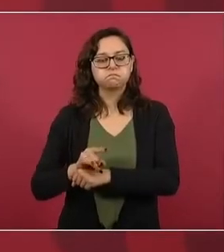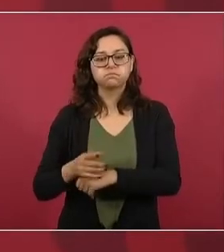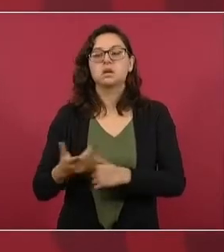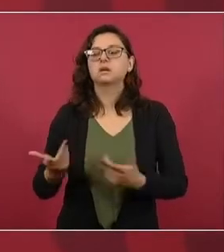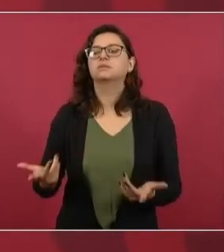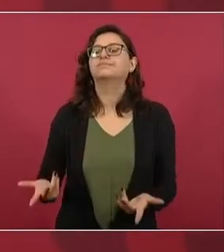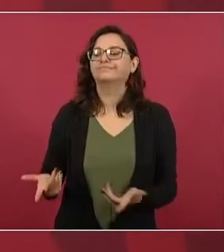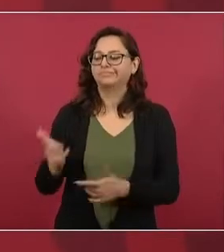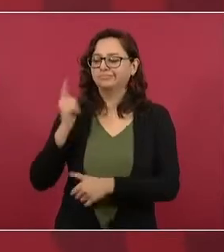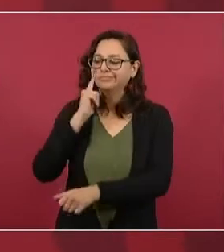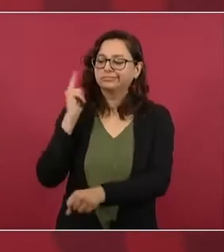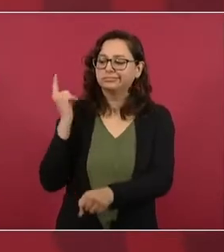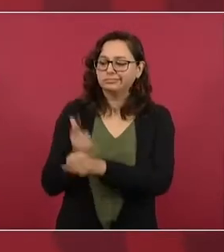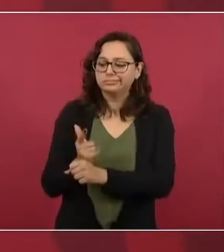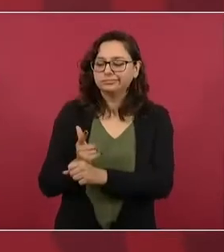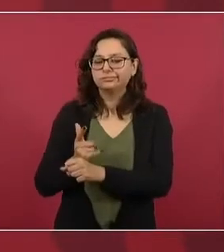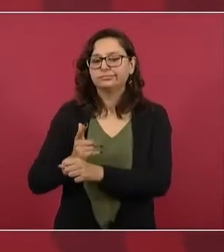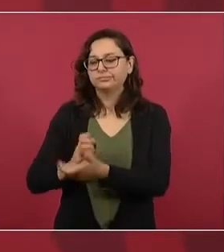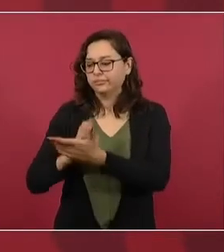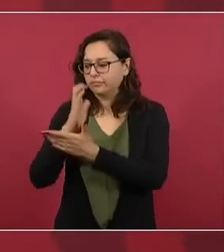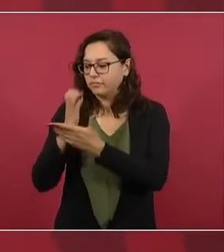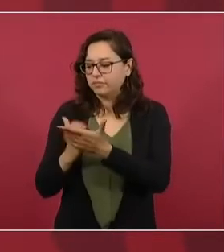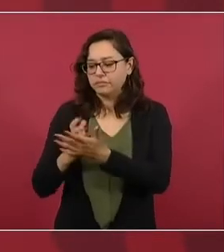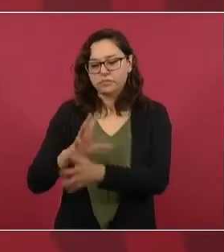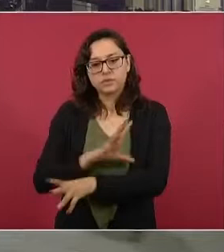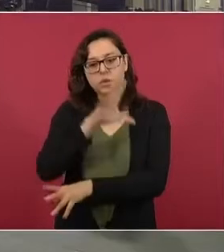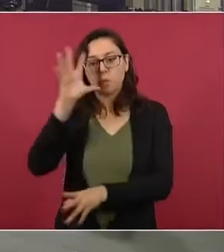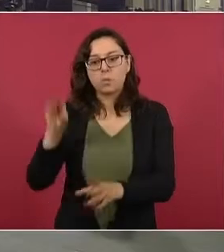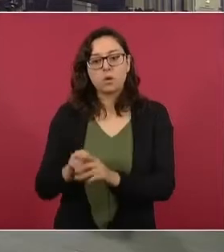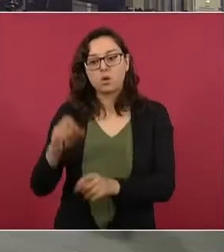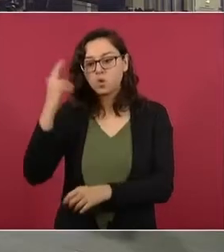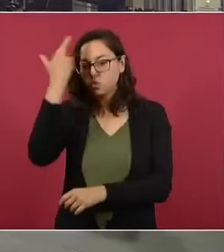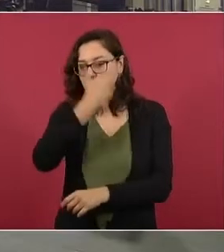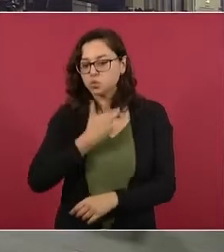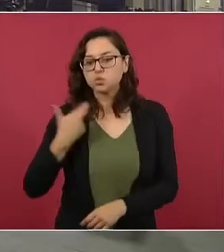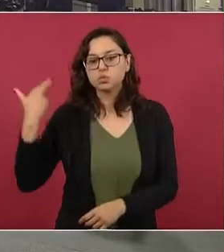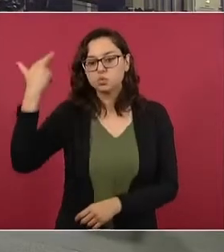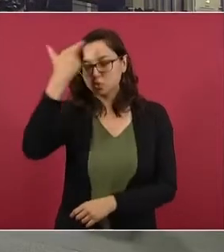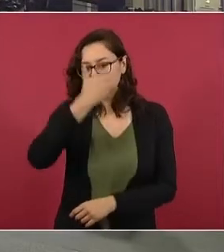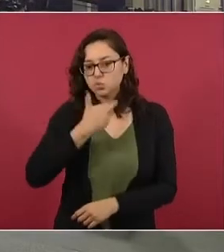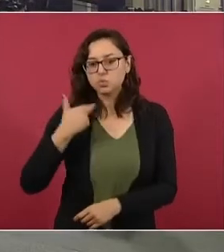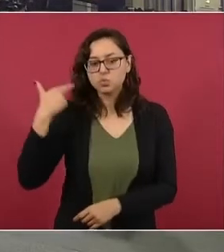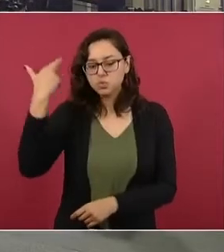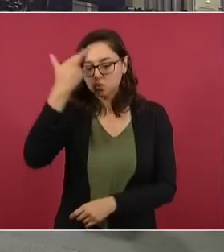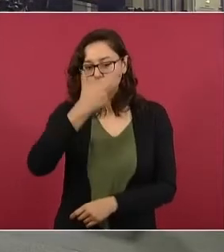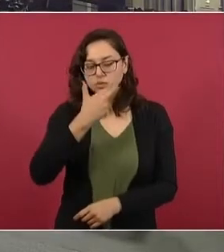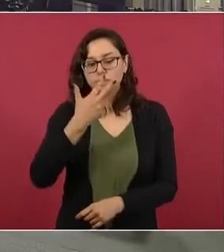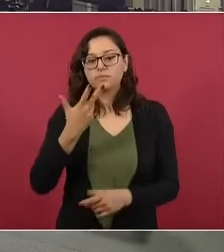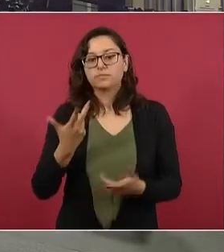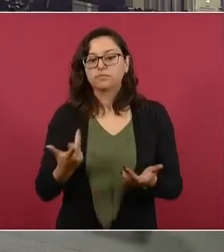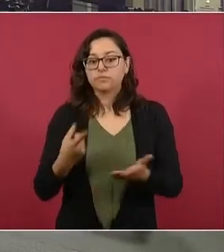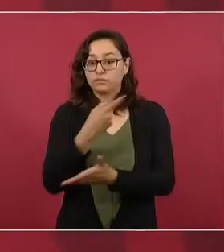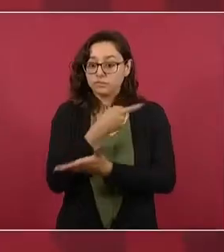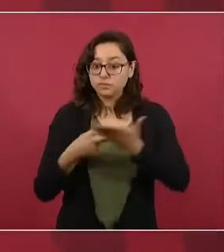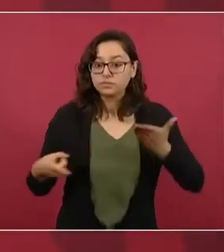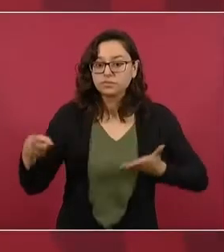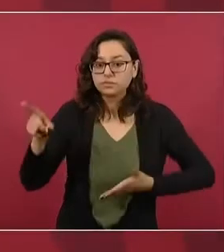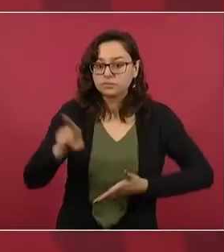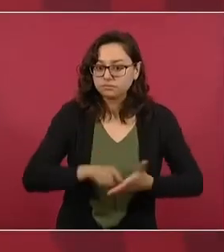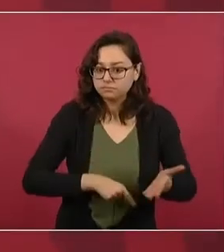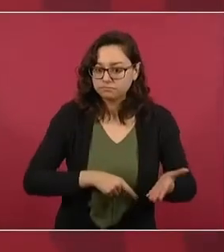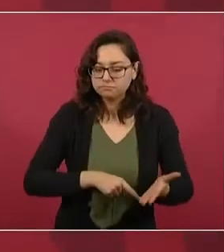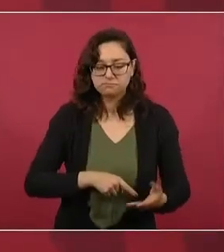Entonces se hace la revisión. No se suspenden